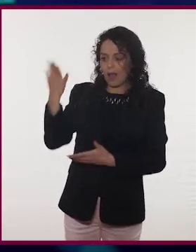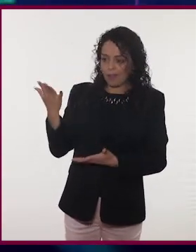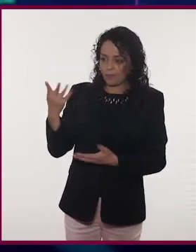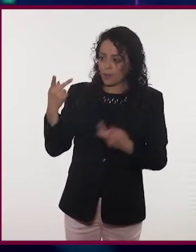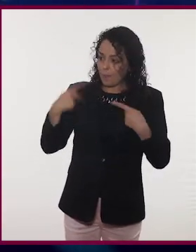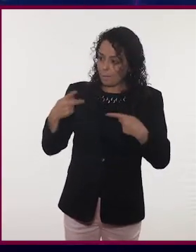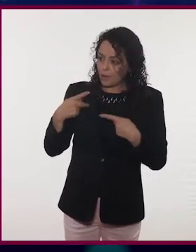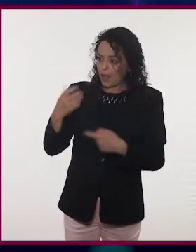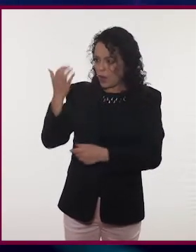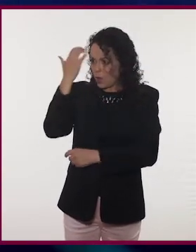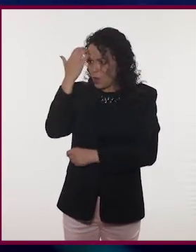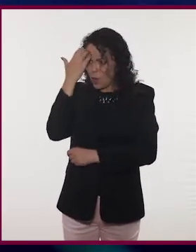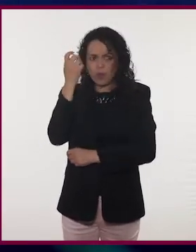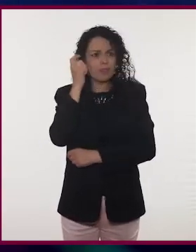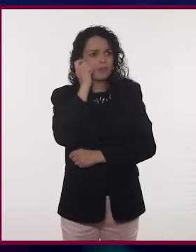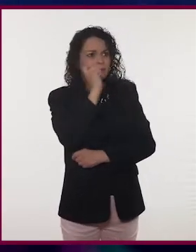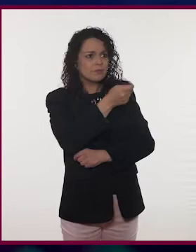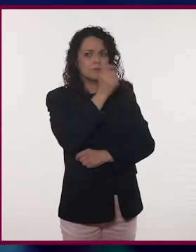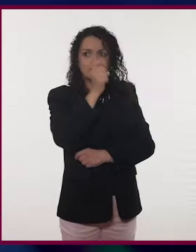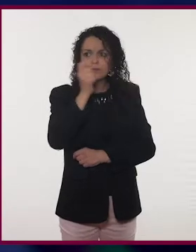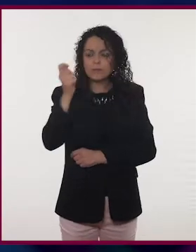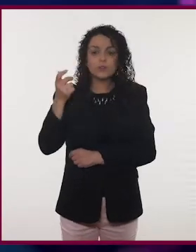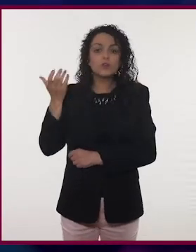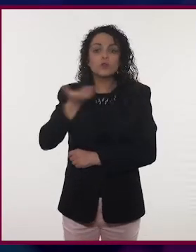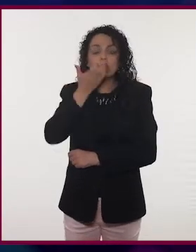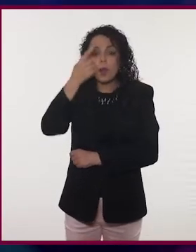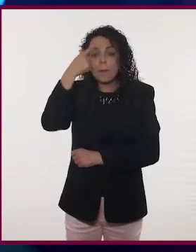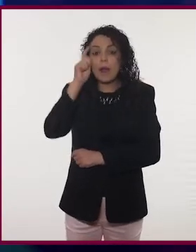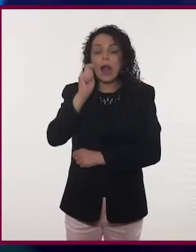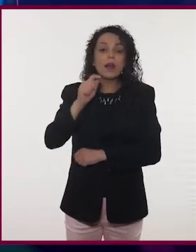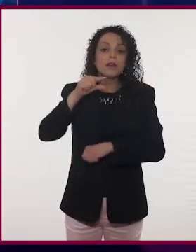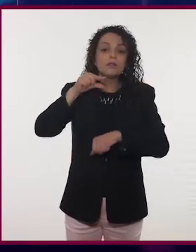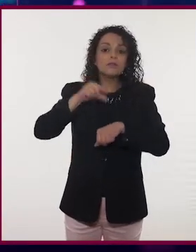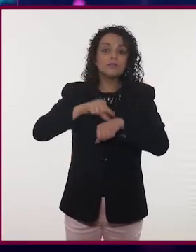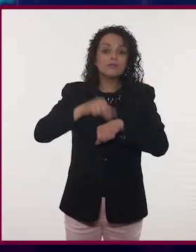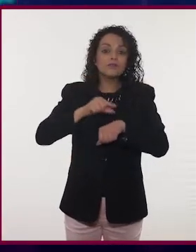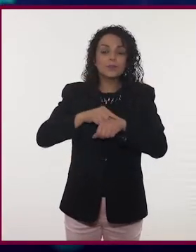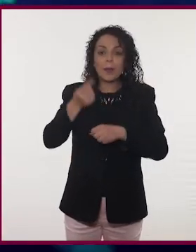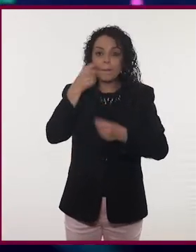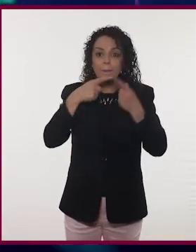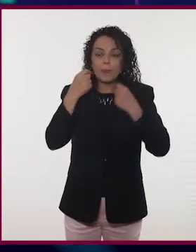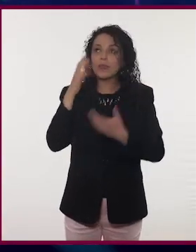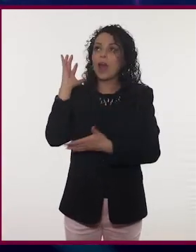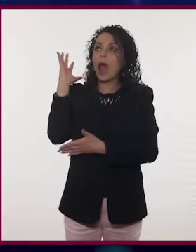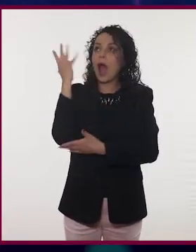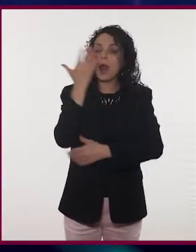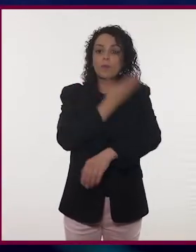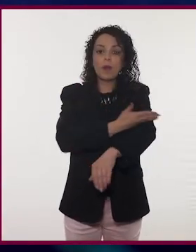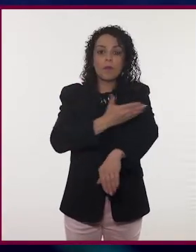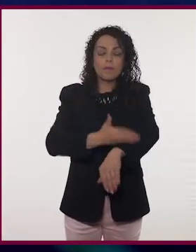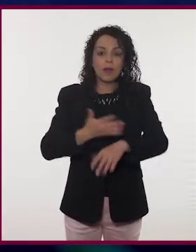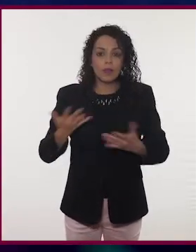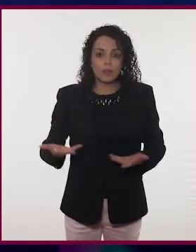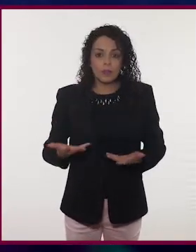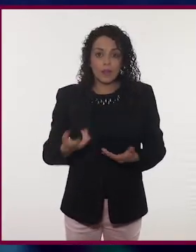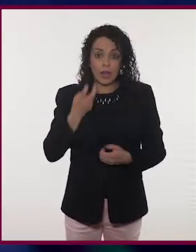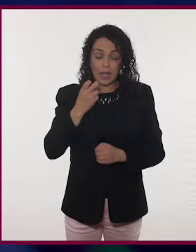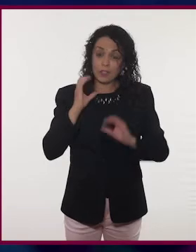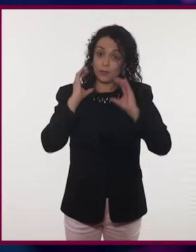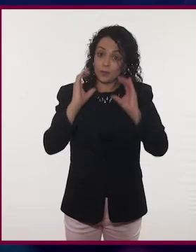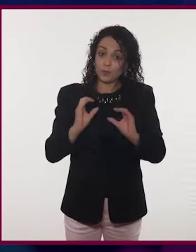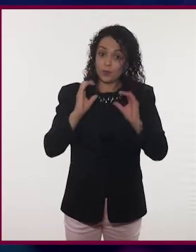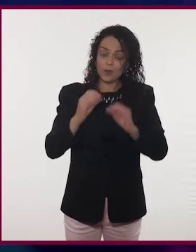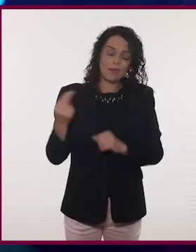igual conozcan lo que es las medicinas tradicionales, árboles maderables, y por lo tanto el cuidado es muy